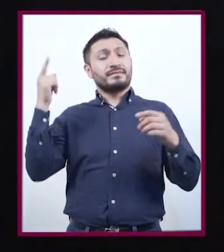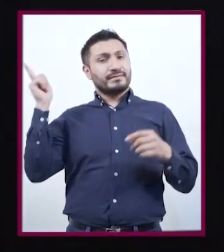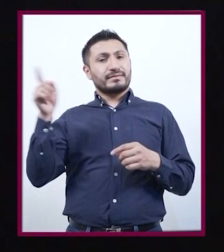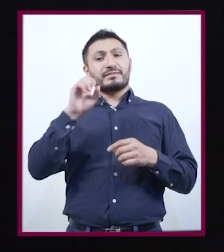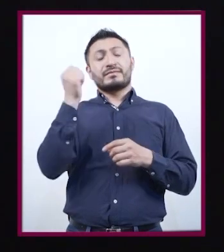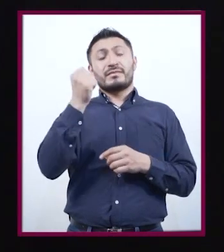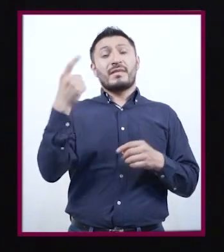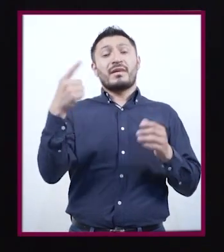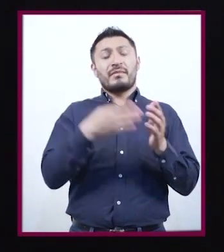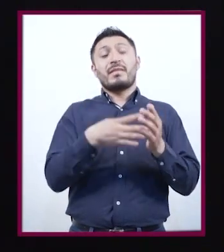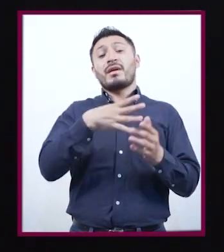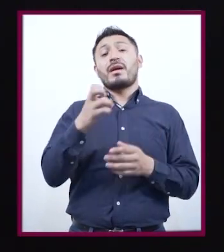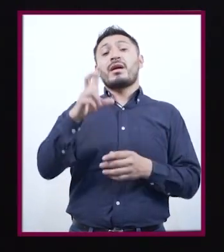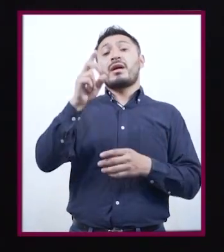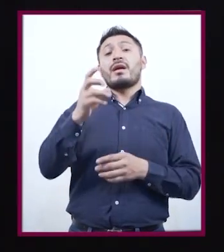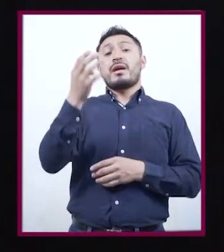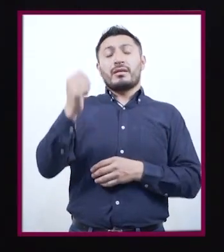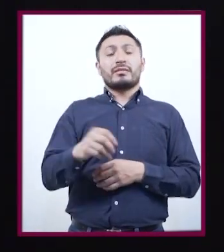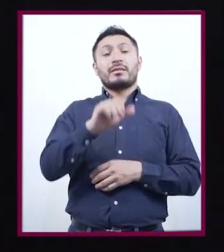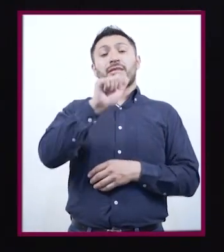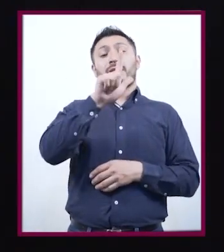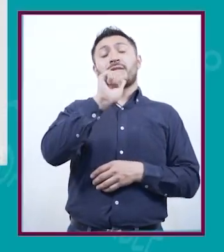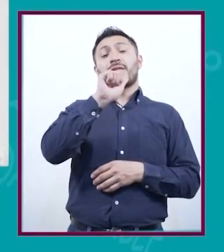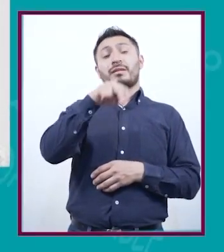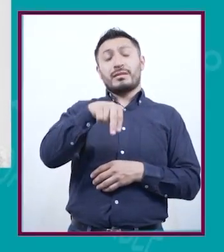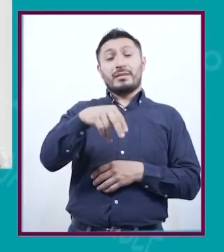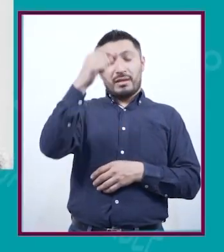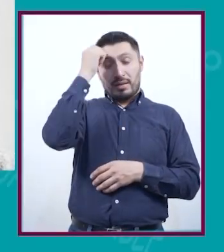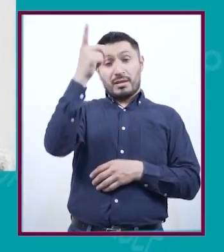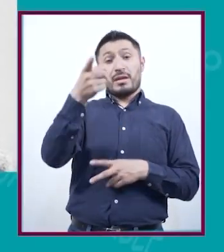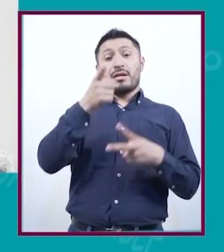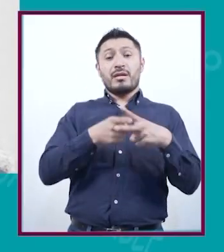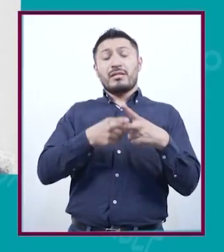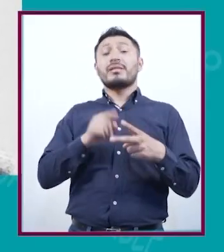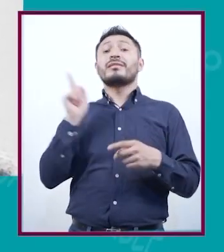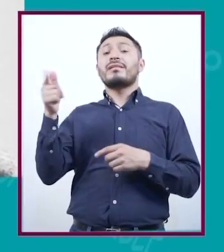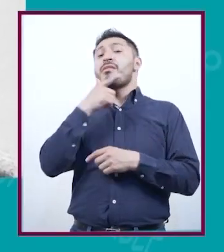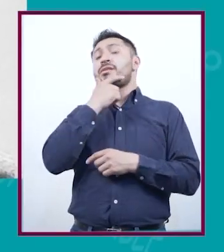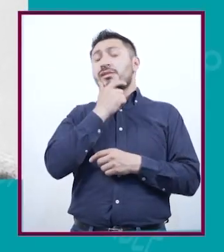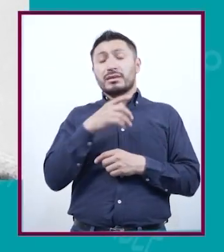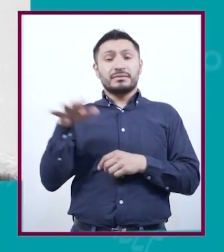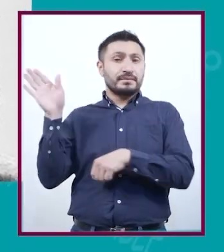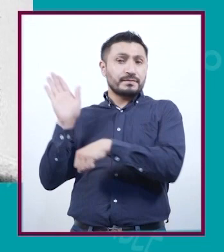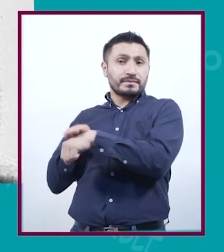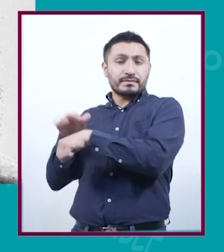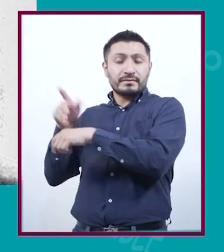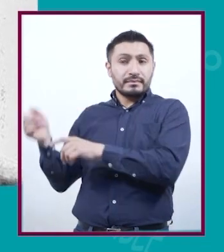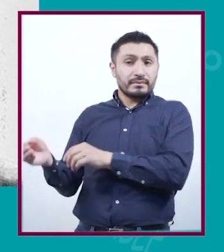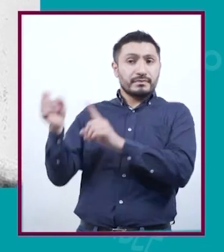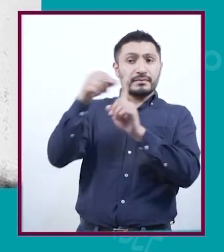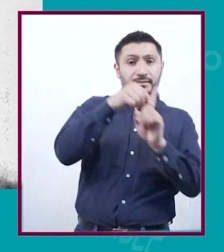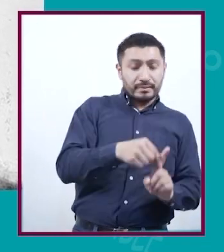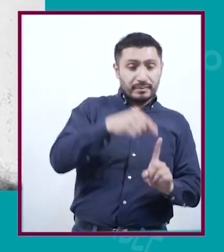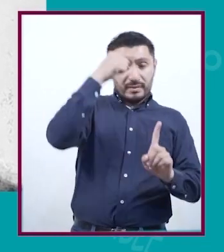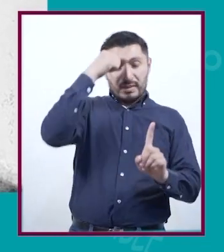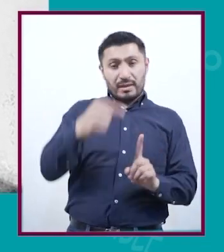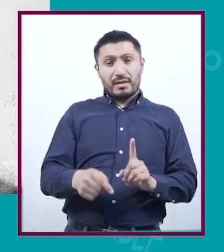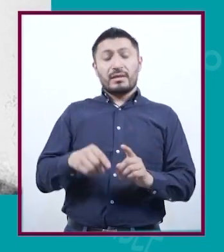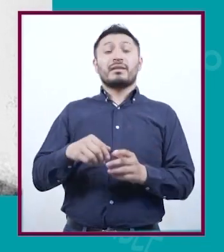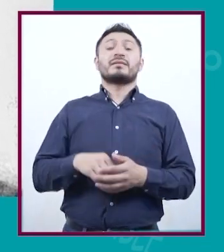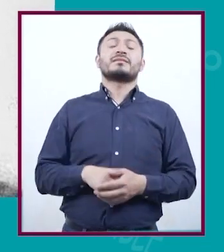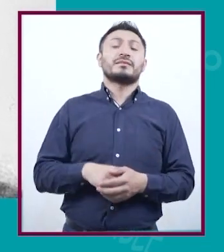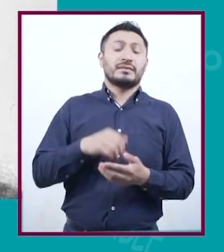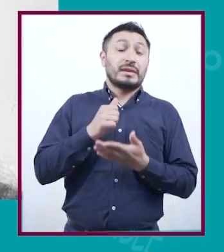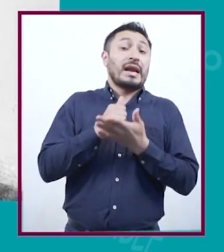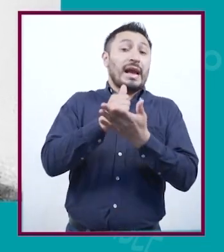Bretaña alemana en septiembre de 1939, Alan Turing, un genio matemático inglés, fue convocado por el